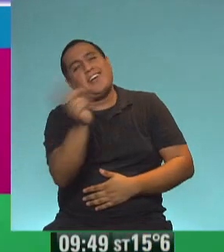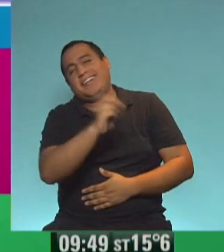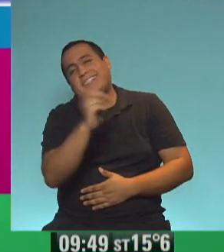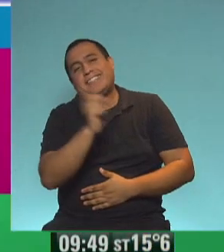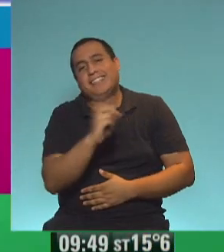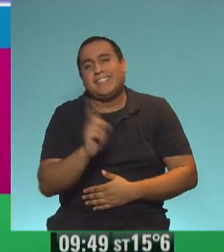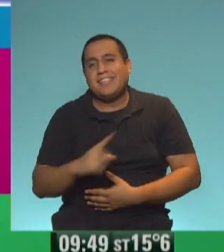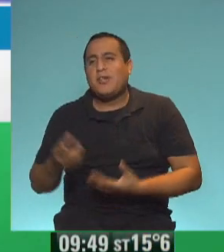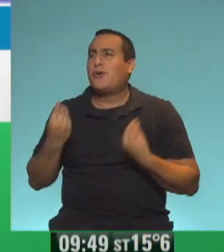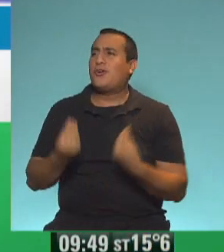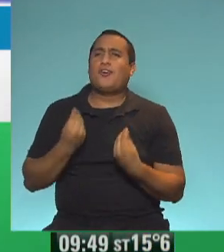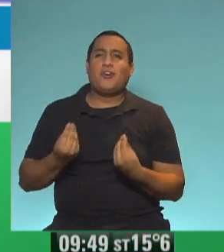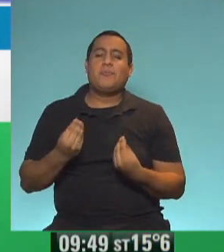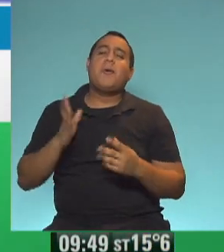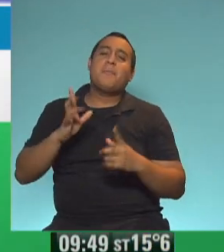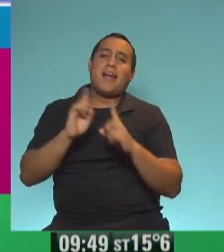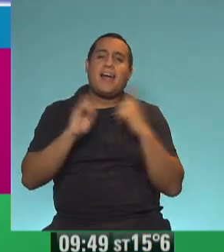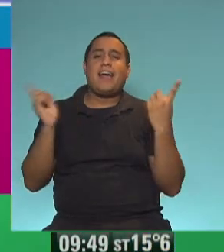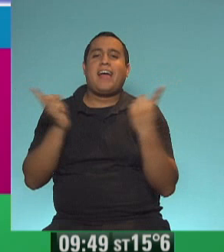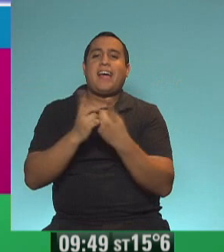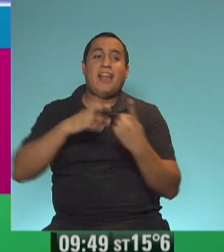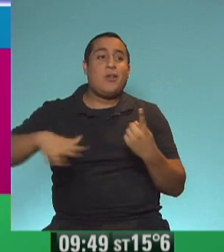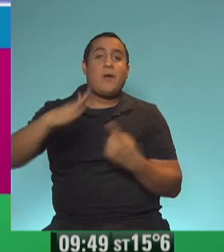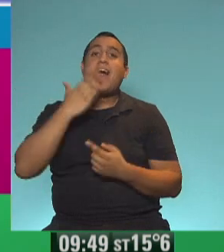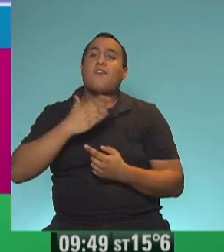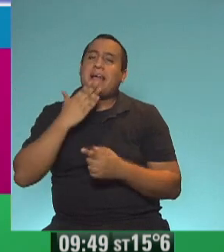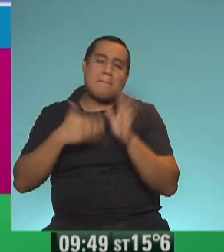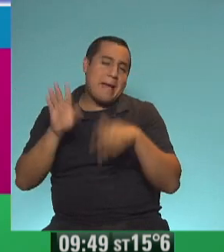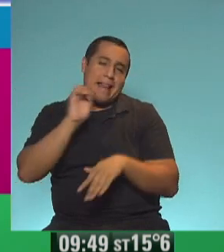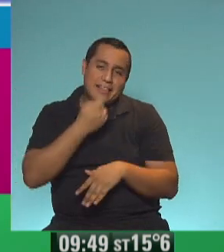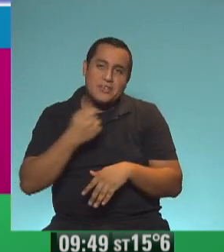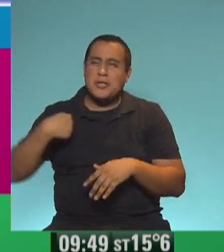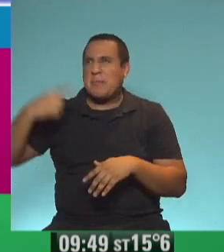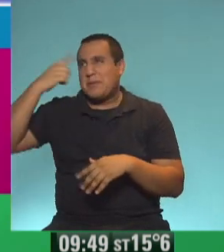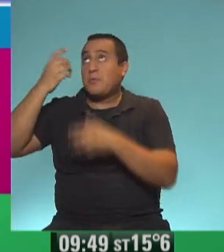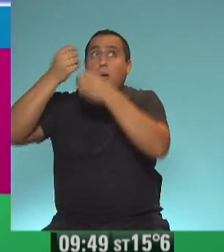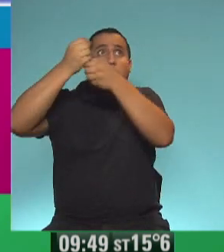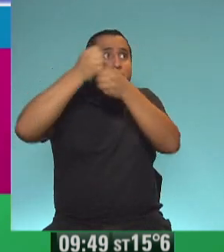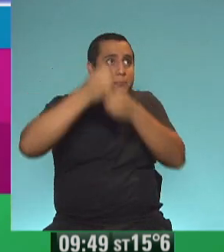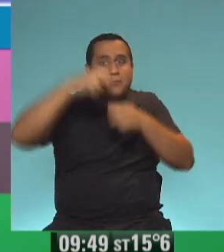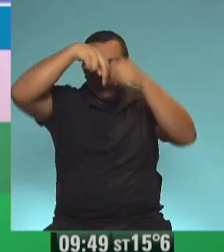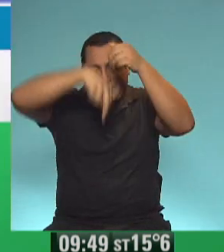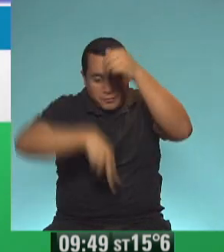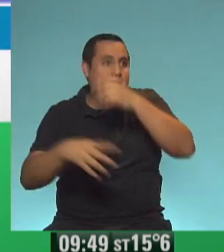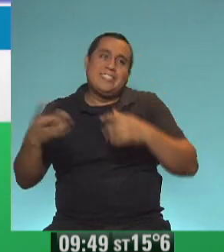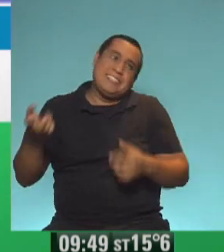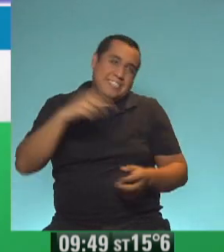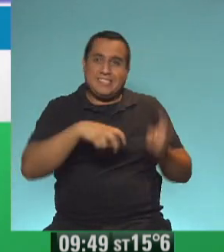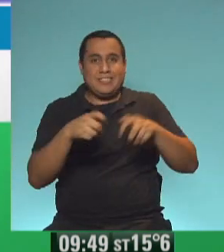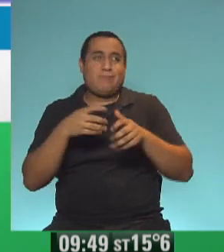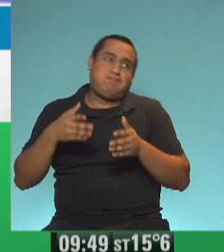No, el cuartel de la Boca es más lindo. ¿Cierto, André? Yo me imaginaba que se tiraban por el tubo ahí, subían a la autobomba y salían.